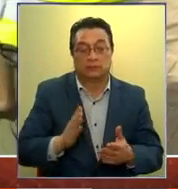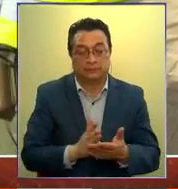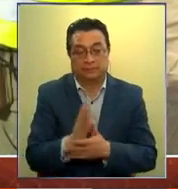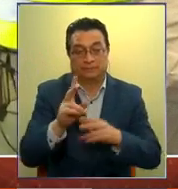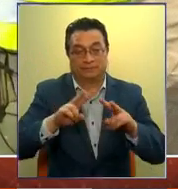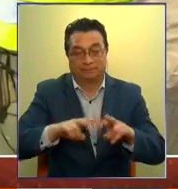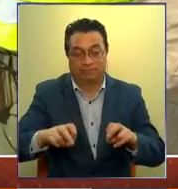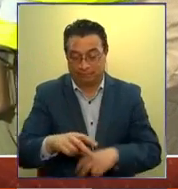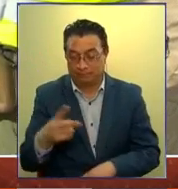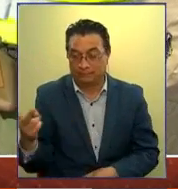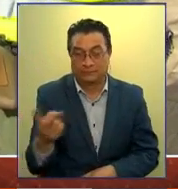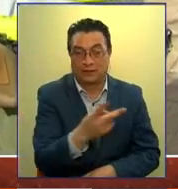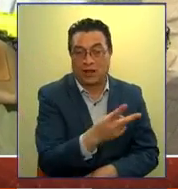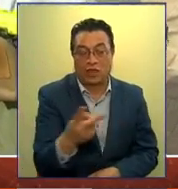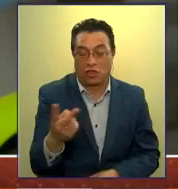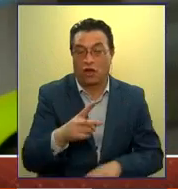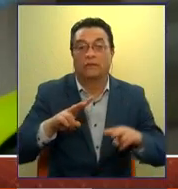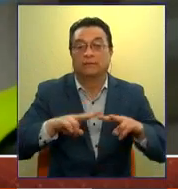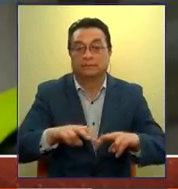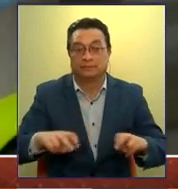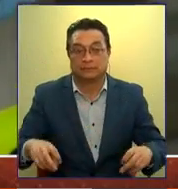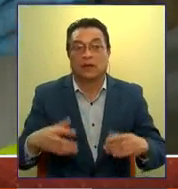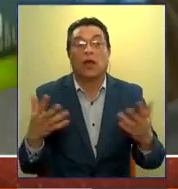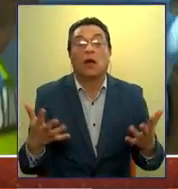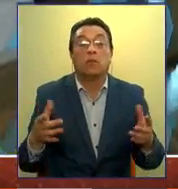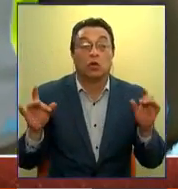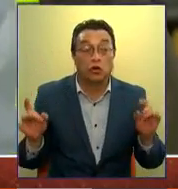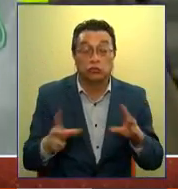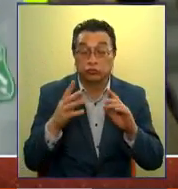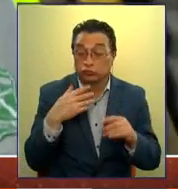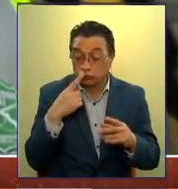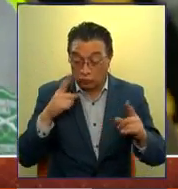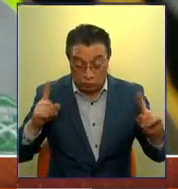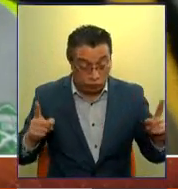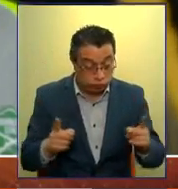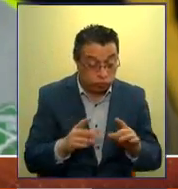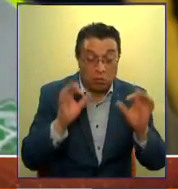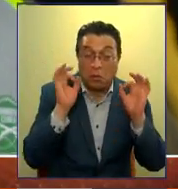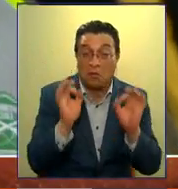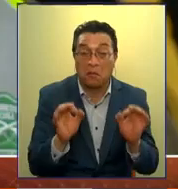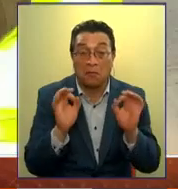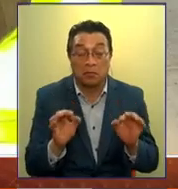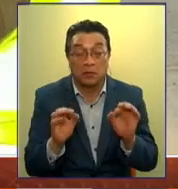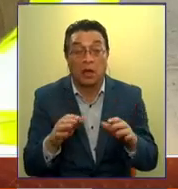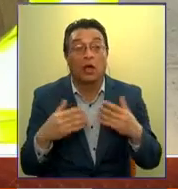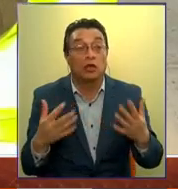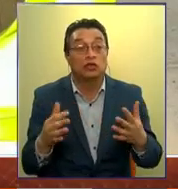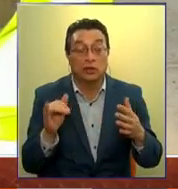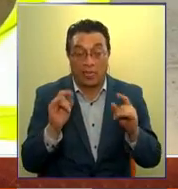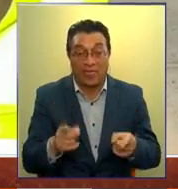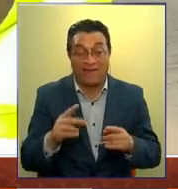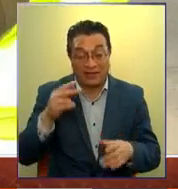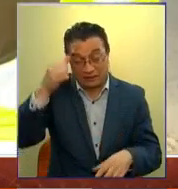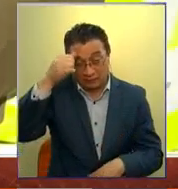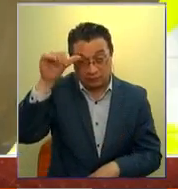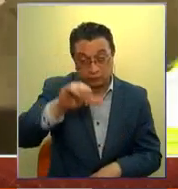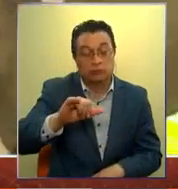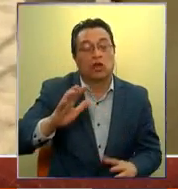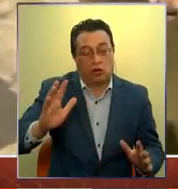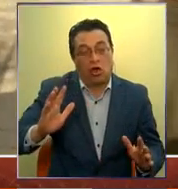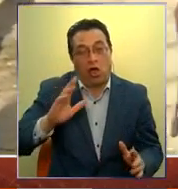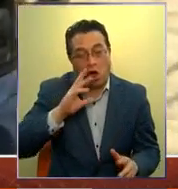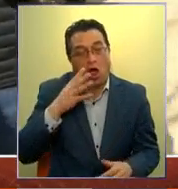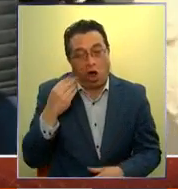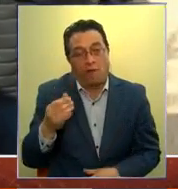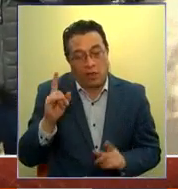ambas administradoras. Y si nuestra conclusión final es que procede a sancionar, sin duda que lo vamos a hacer. Ha